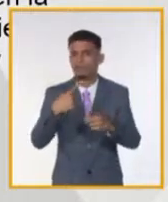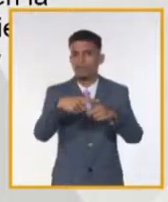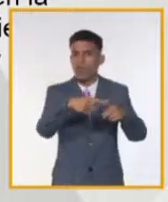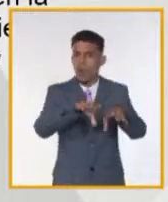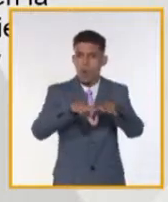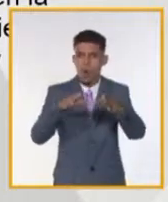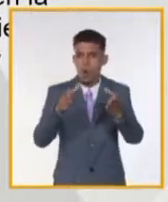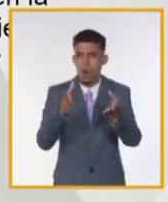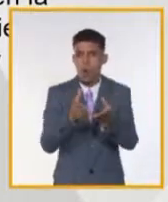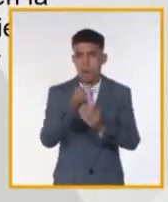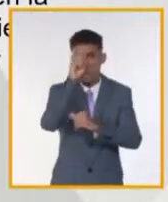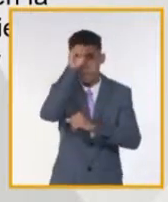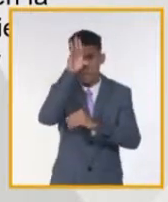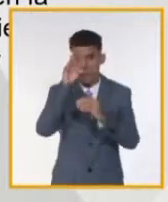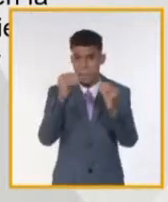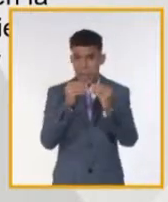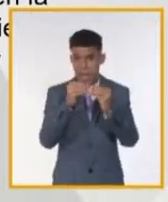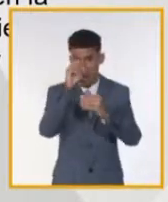minería